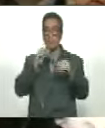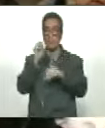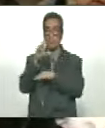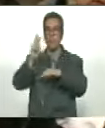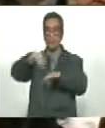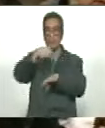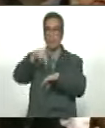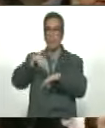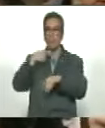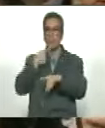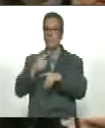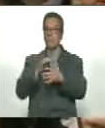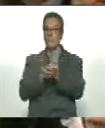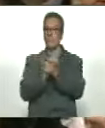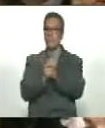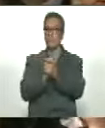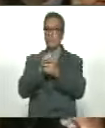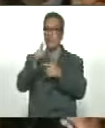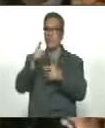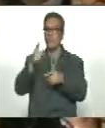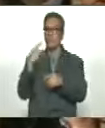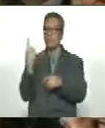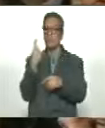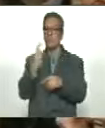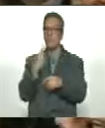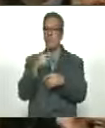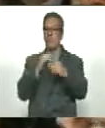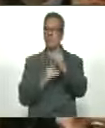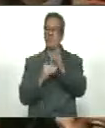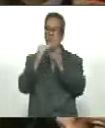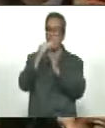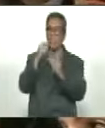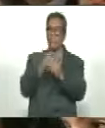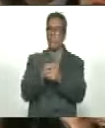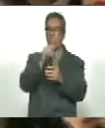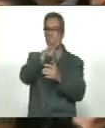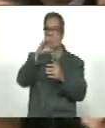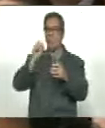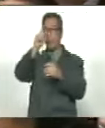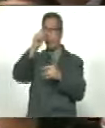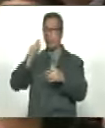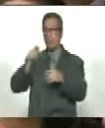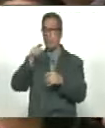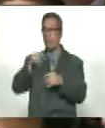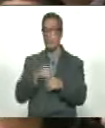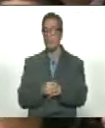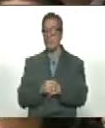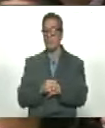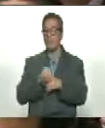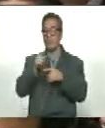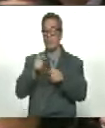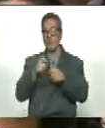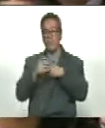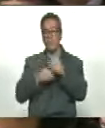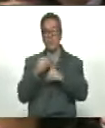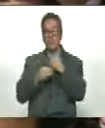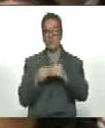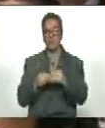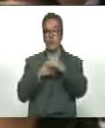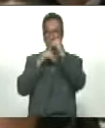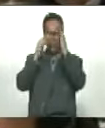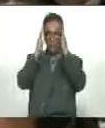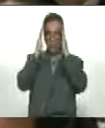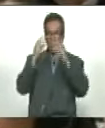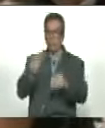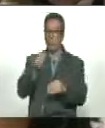Asamblea Nacional, y lo decía la compañera, que no solamente es que aumentó el presupuesto en un 400%, sino que se dedica a atender